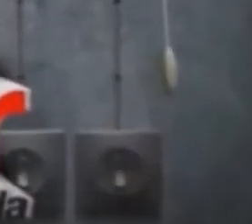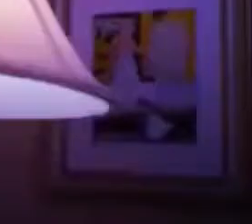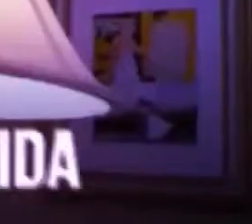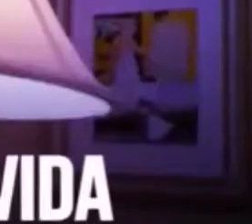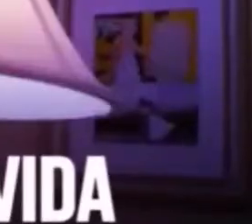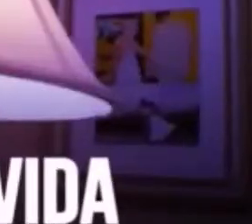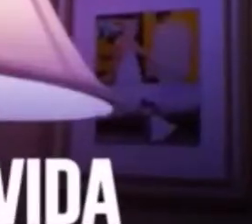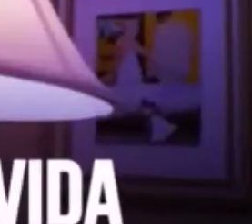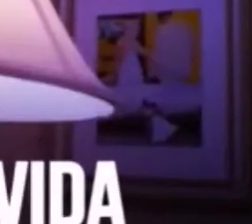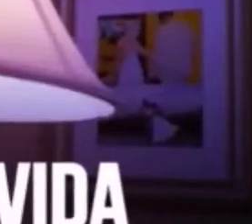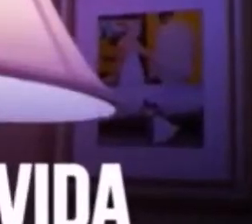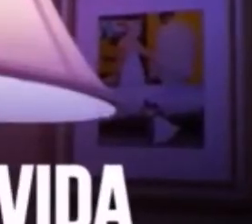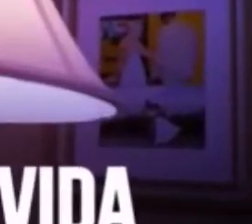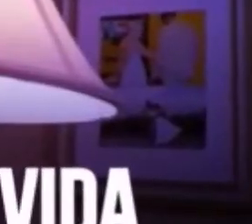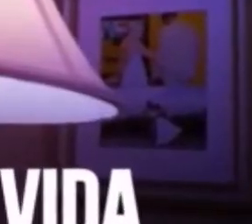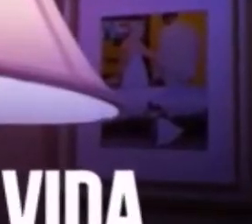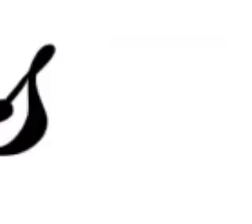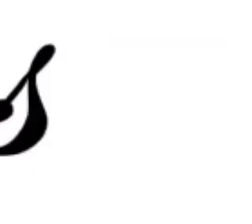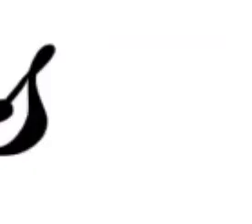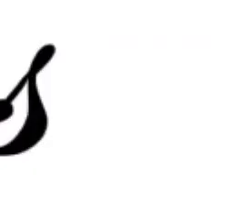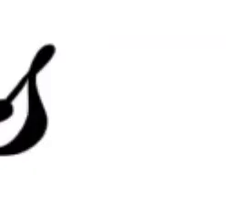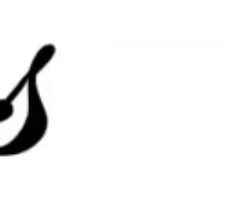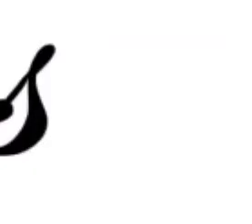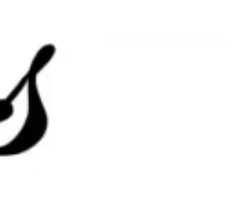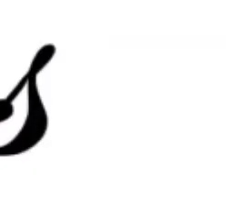Electrofer, ilumina tu vida.